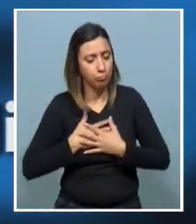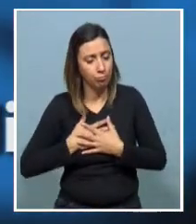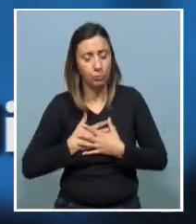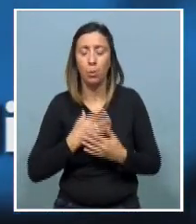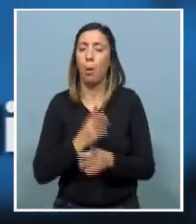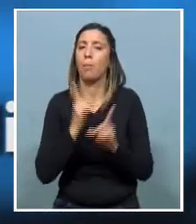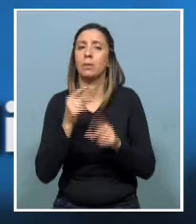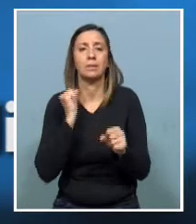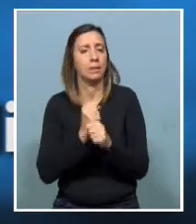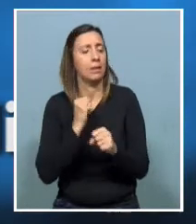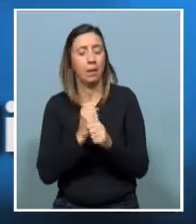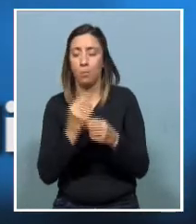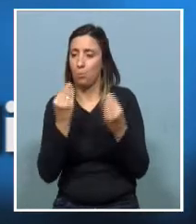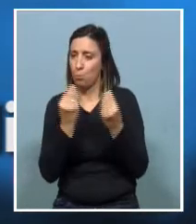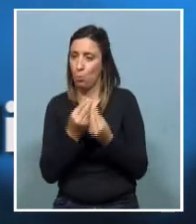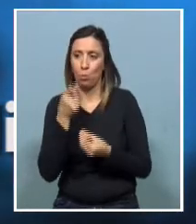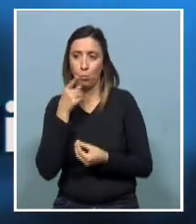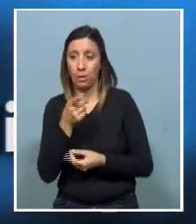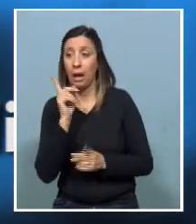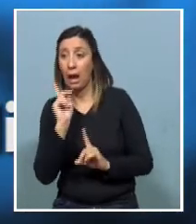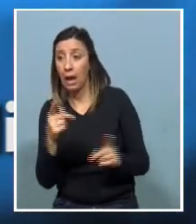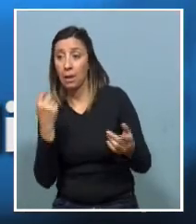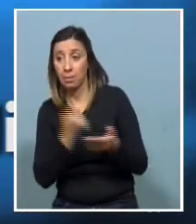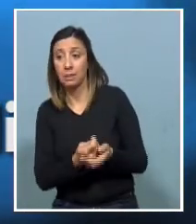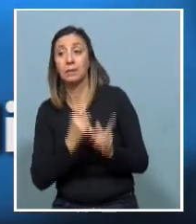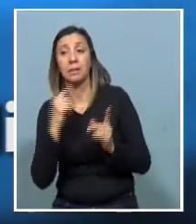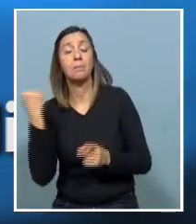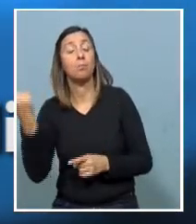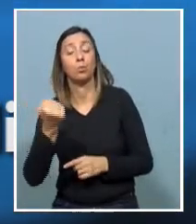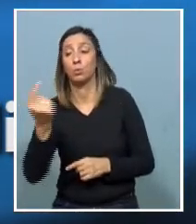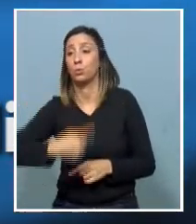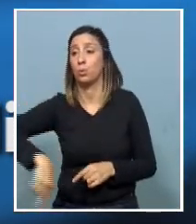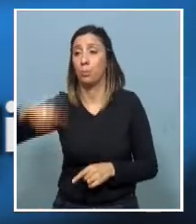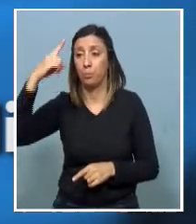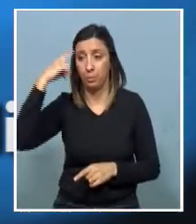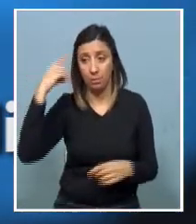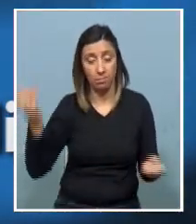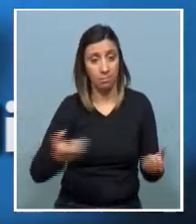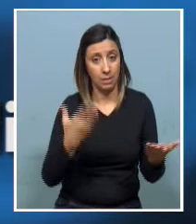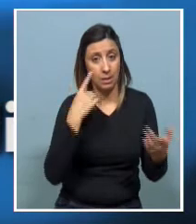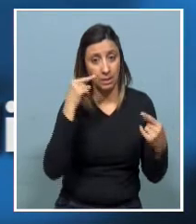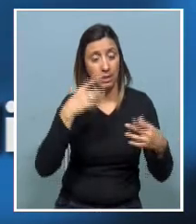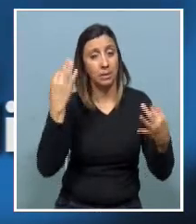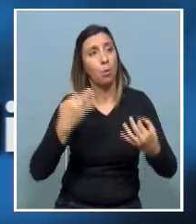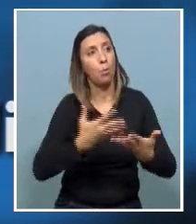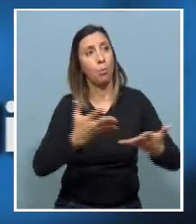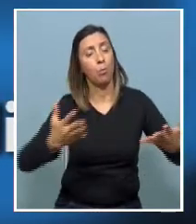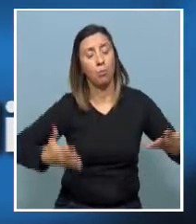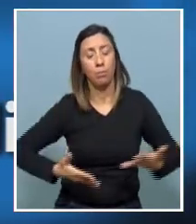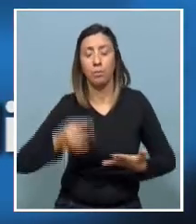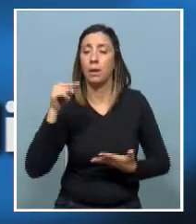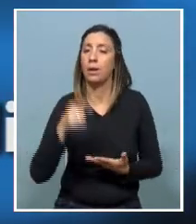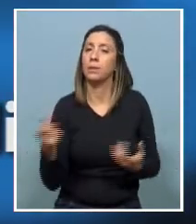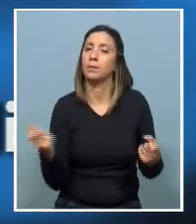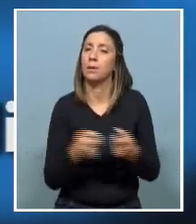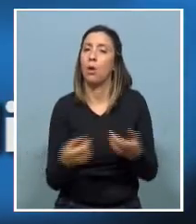equipo docente que trabaja mucho. Y ahí hay una inversión muy importante que creemos que es central, que es la puesta en valor del Instituto de Seguridad Pública. Aquí nos